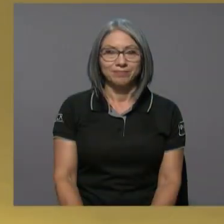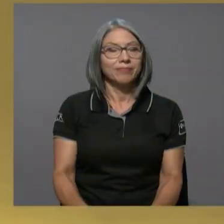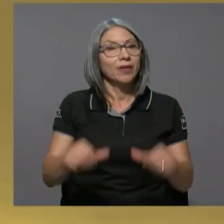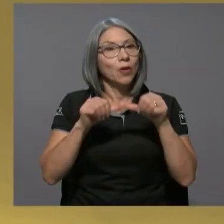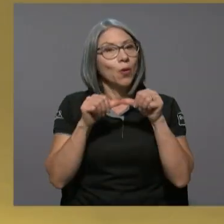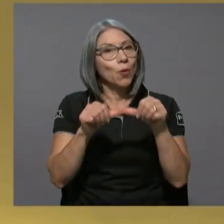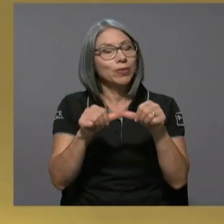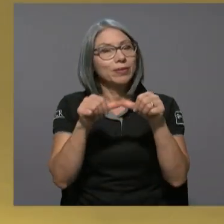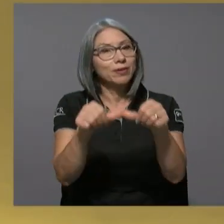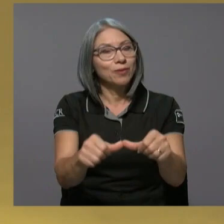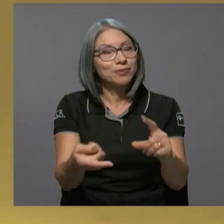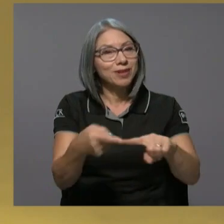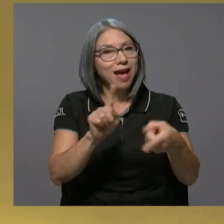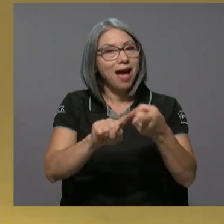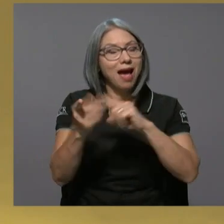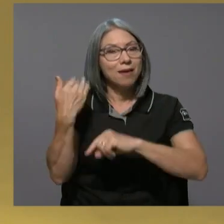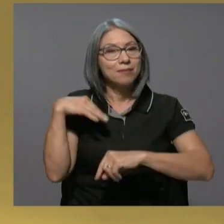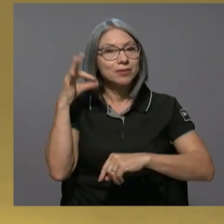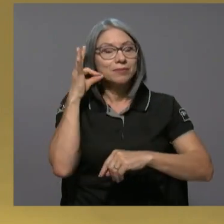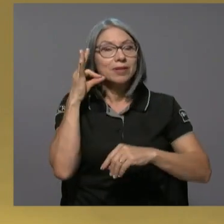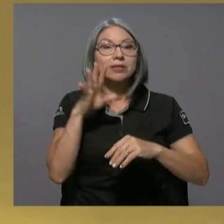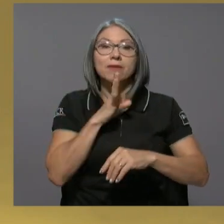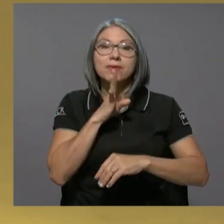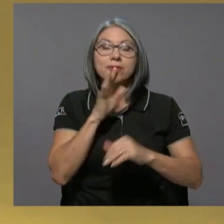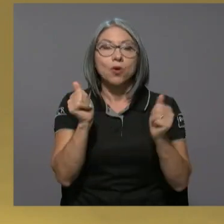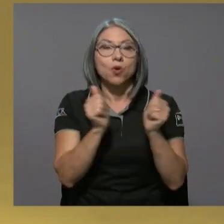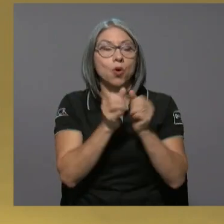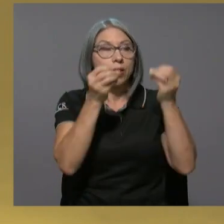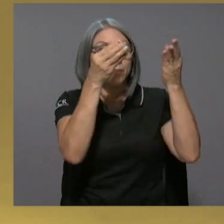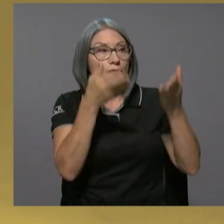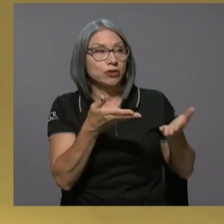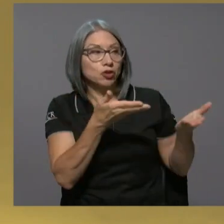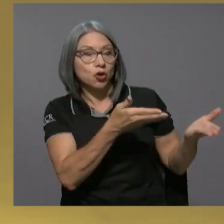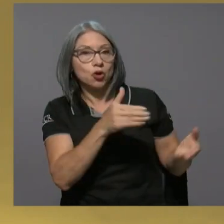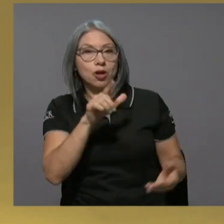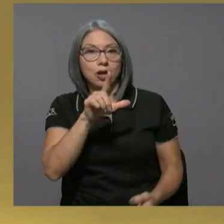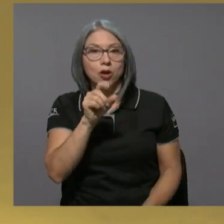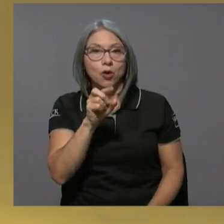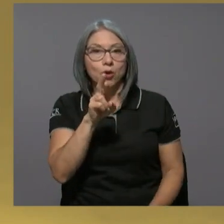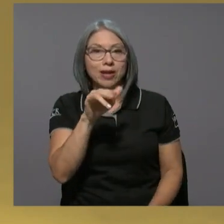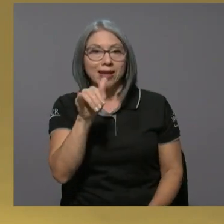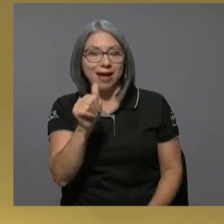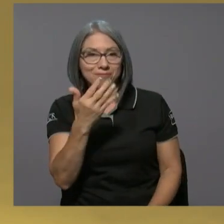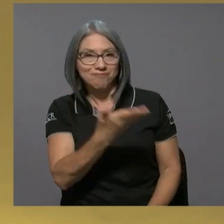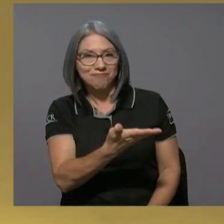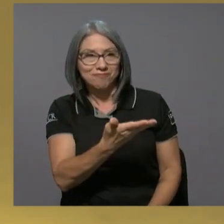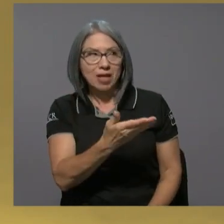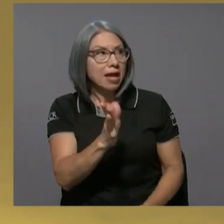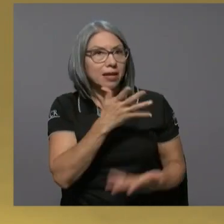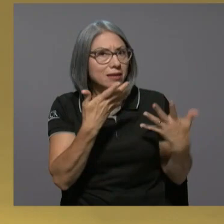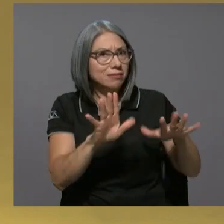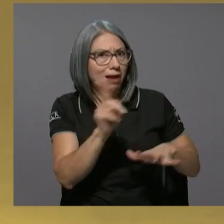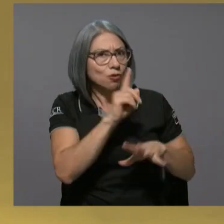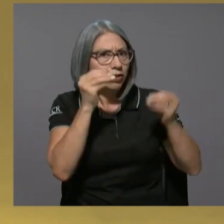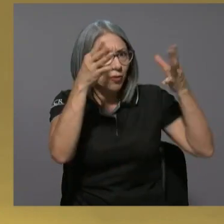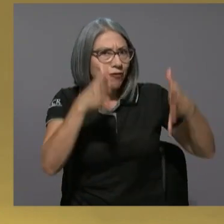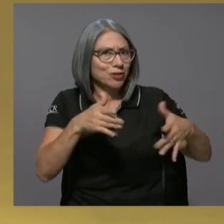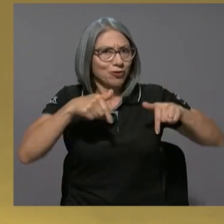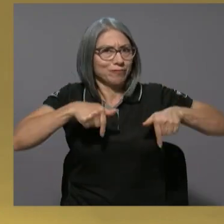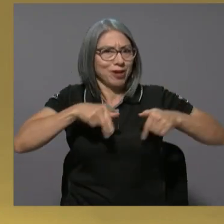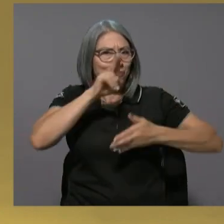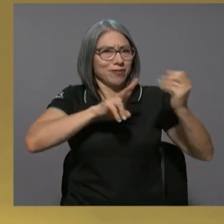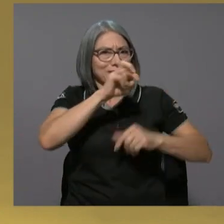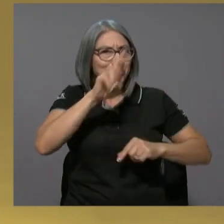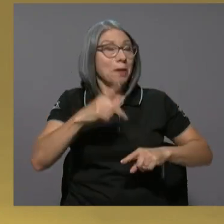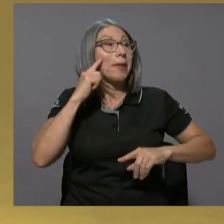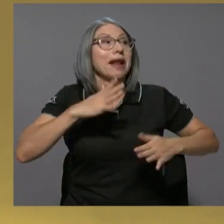Continuamos, amigas y amigos, conversando con el profesor Loría. que ya no es profesor de la Universidad de Costa Rica, pero para mí sigue